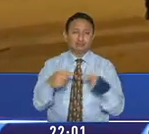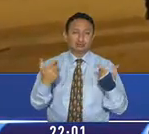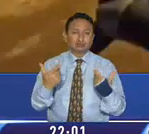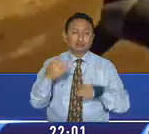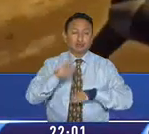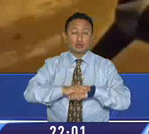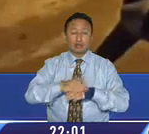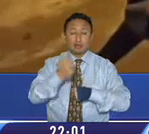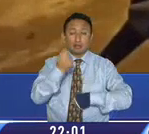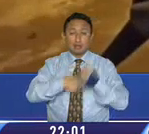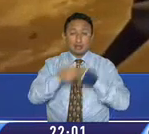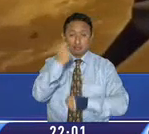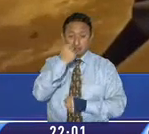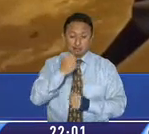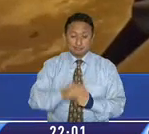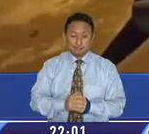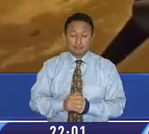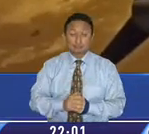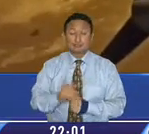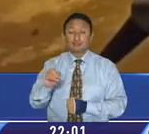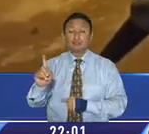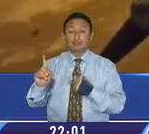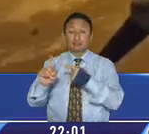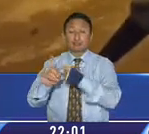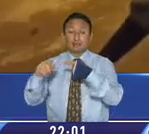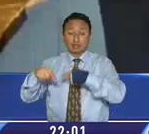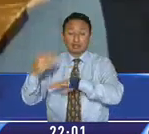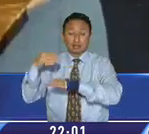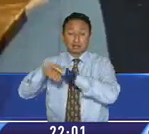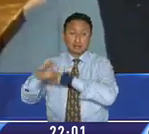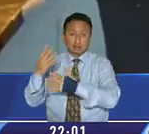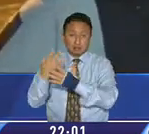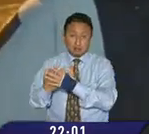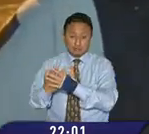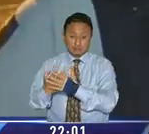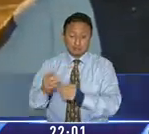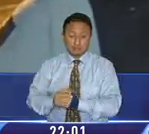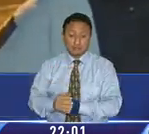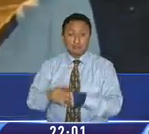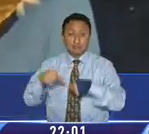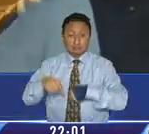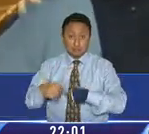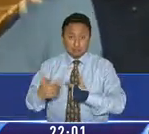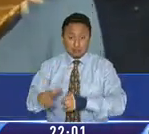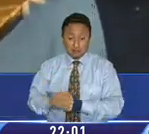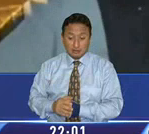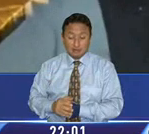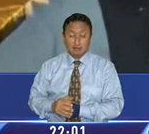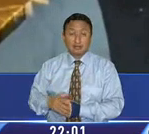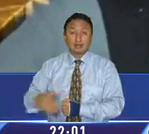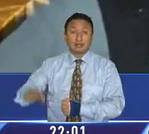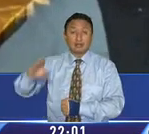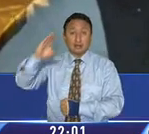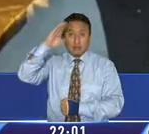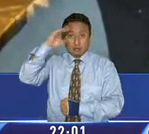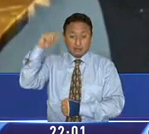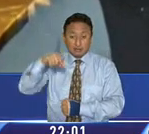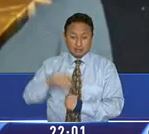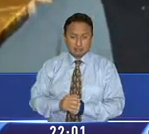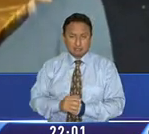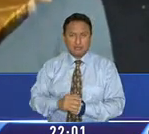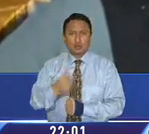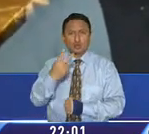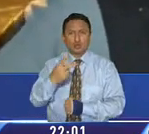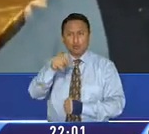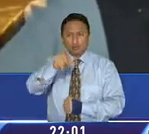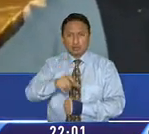droga. Uno de los baleados contaba con antecedentes. Nos ayudan acá ya la situación del elemento de que ya circulen dos personas